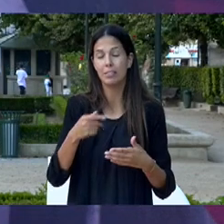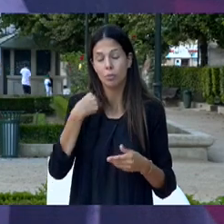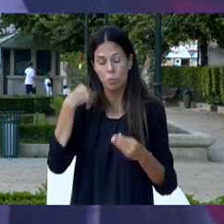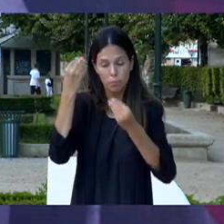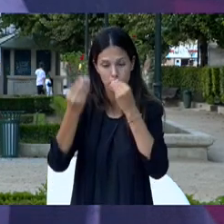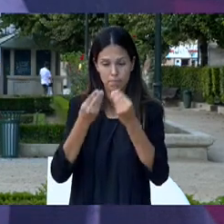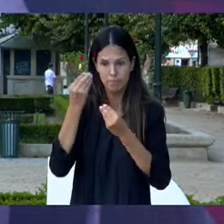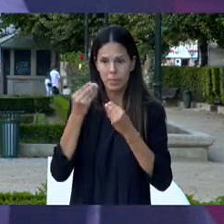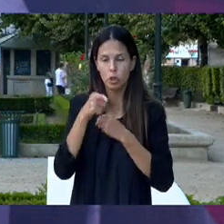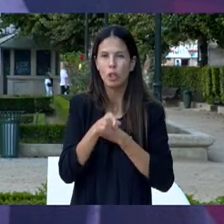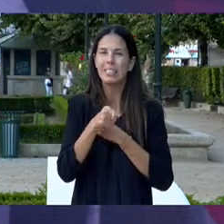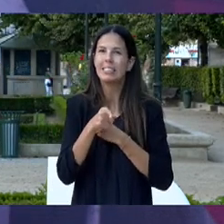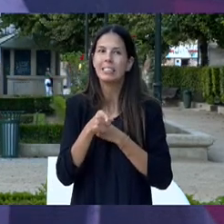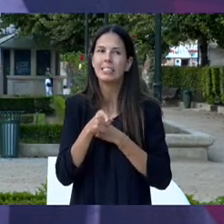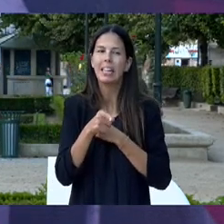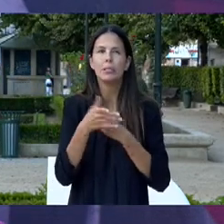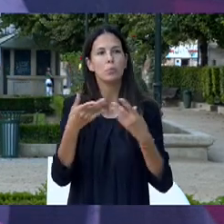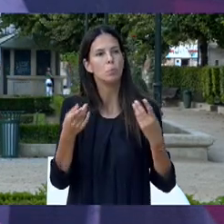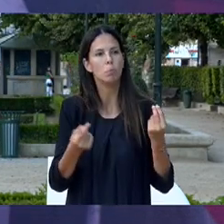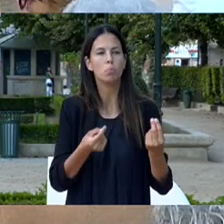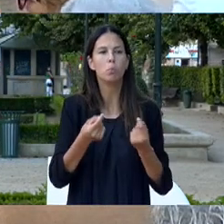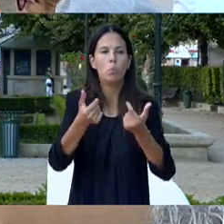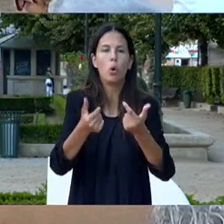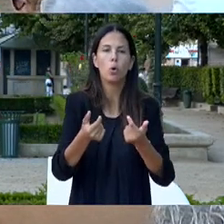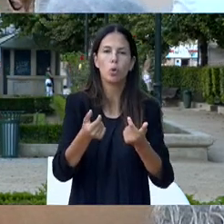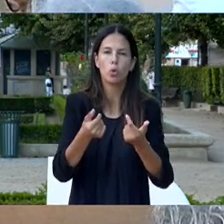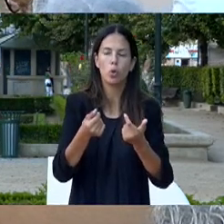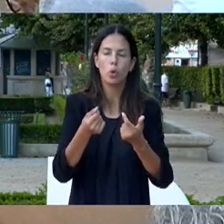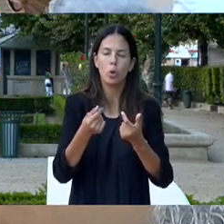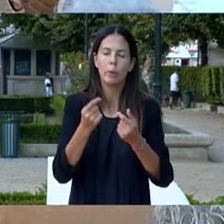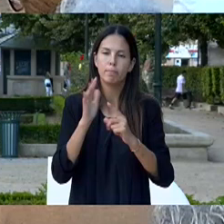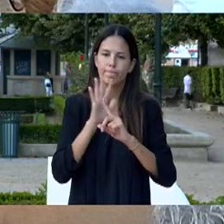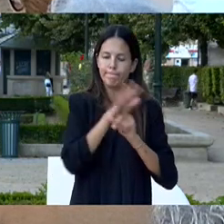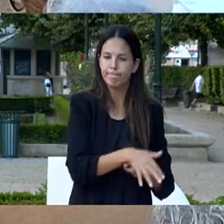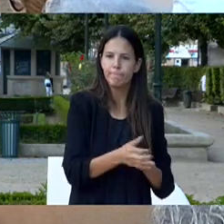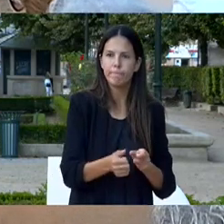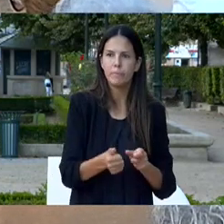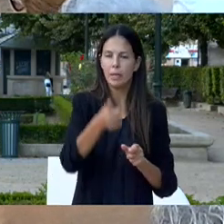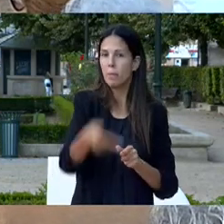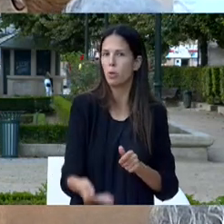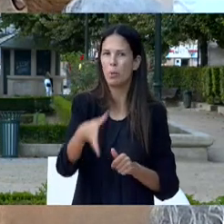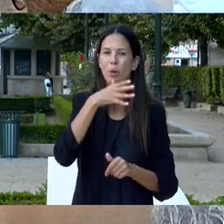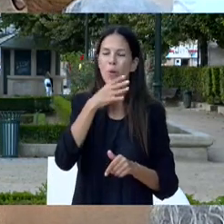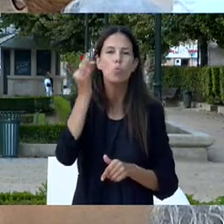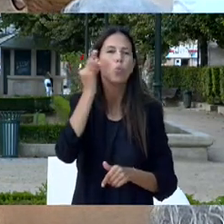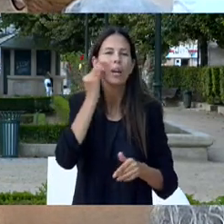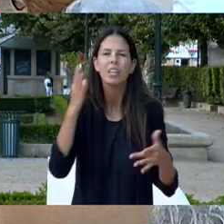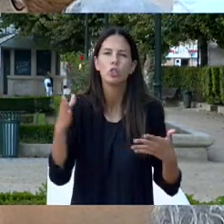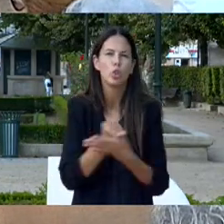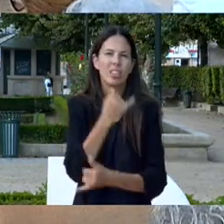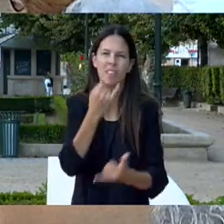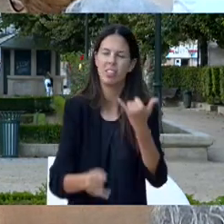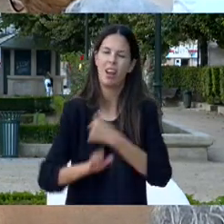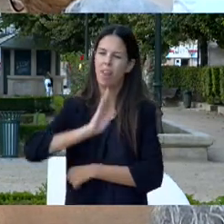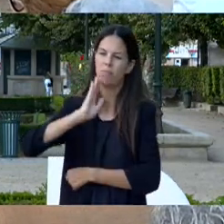esa foi un pouco, digamos, que a represión máis grande, porque todas as mulleres de algún xeito foron represaliadas, non